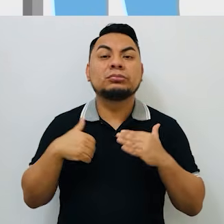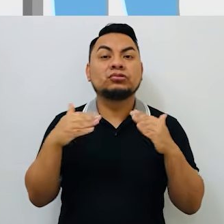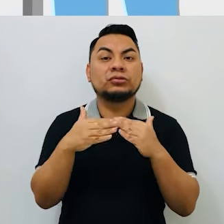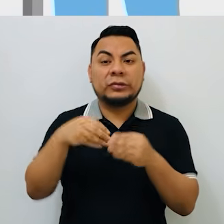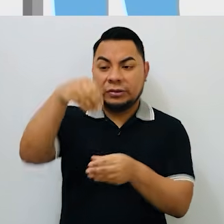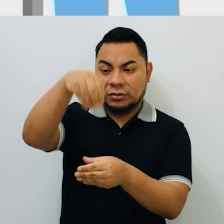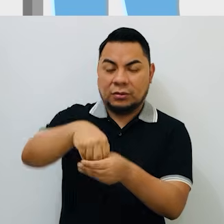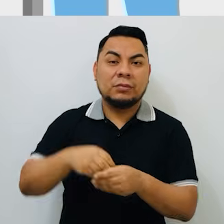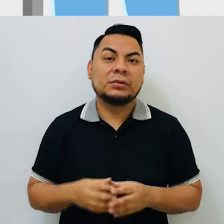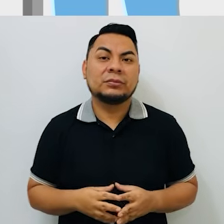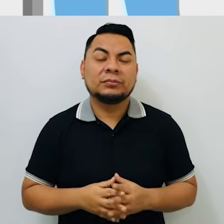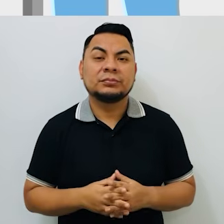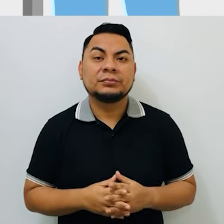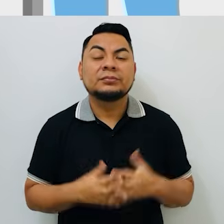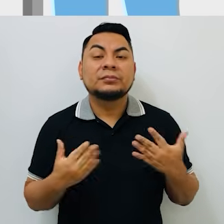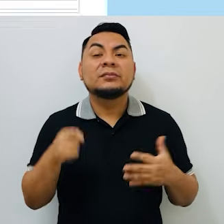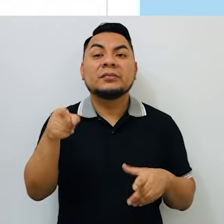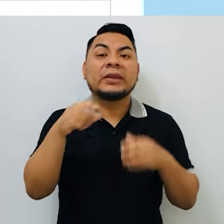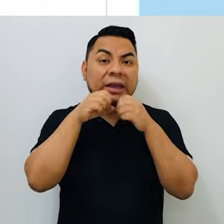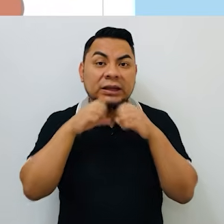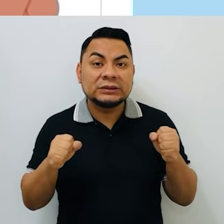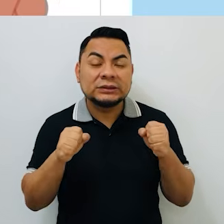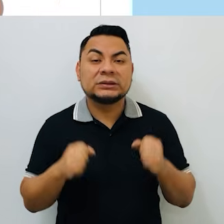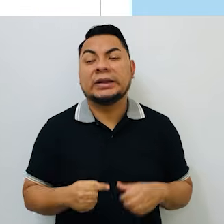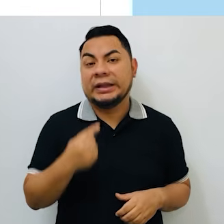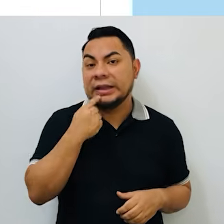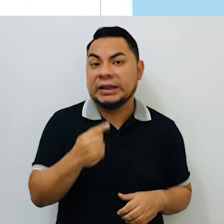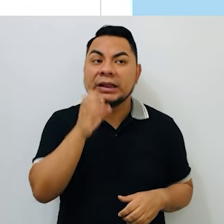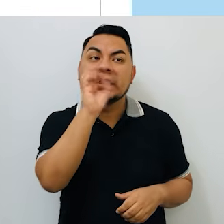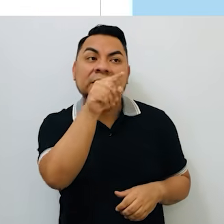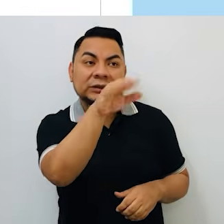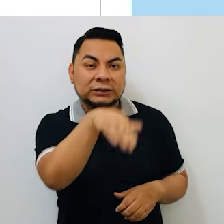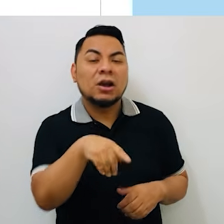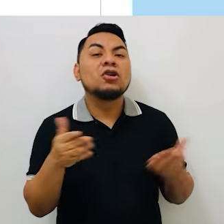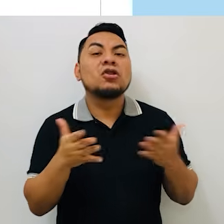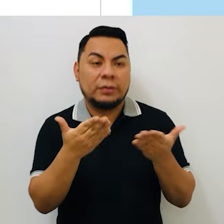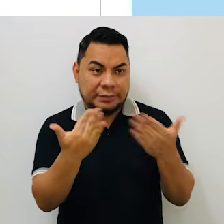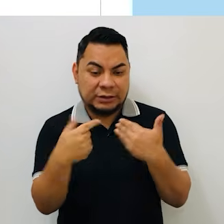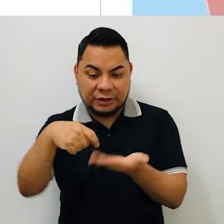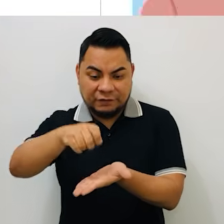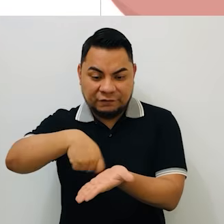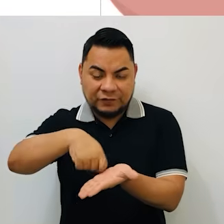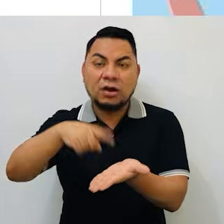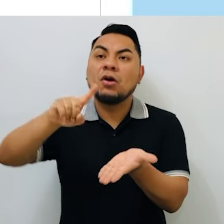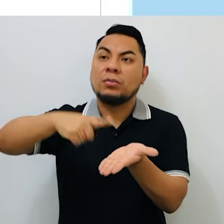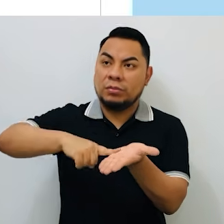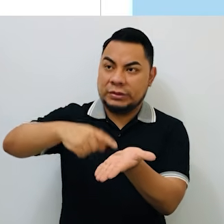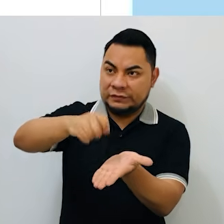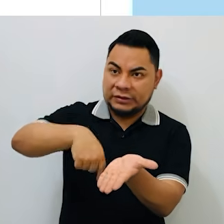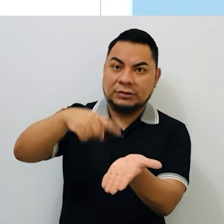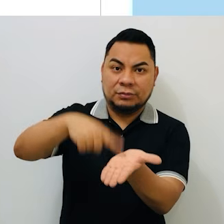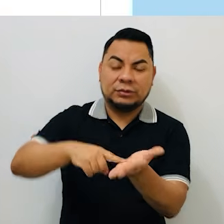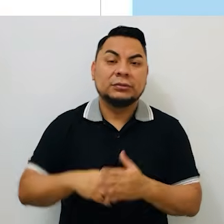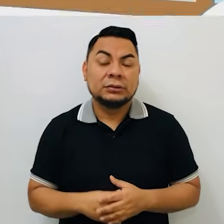ánfora municipal la cédula municipal. El secretario le indica a la electora dónde debe firmar y poner su